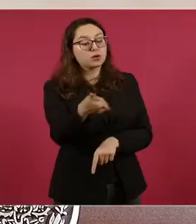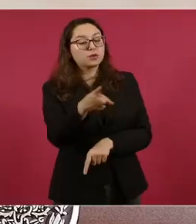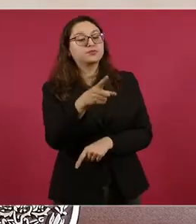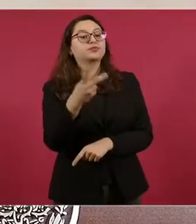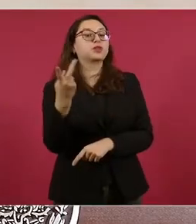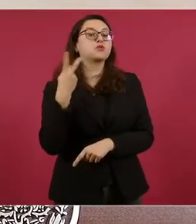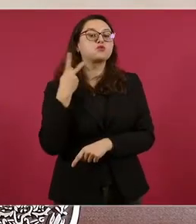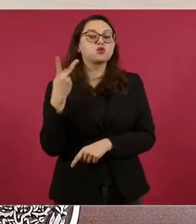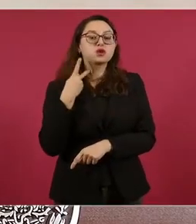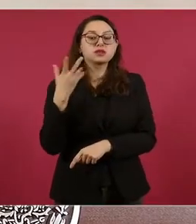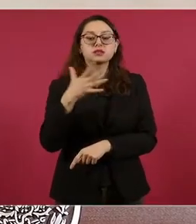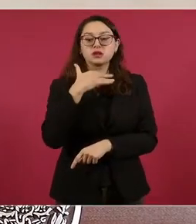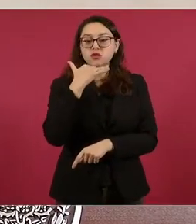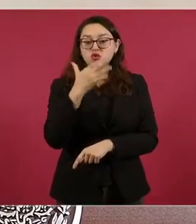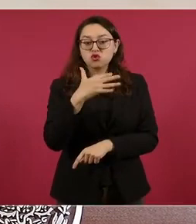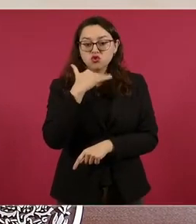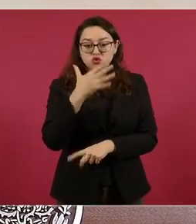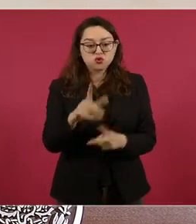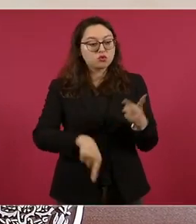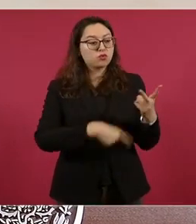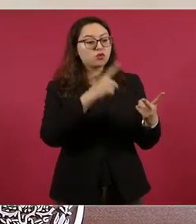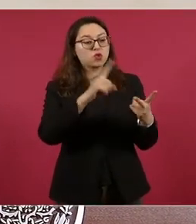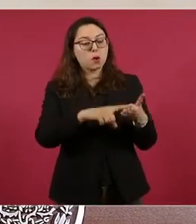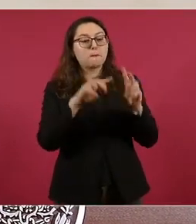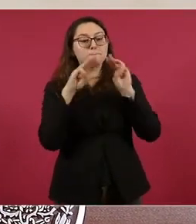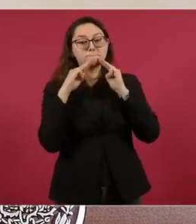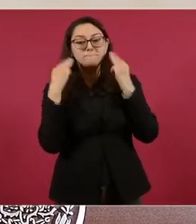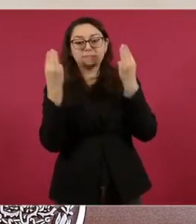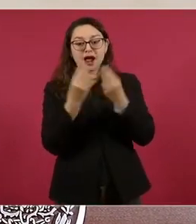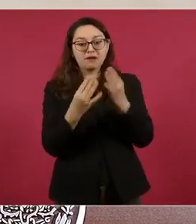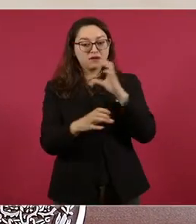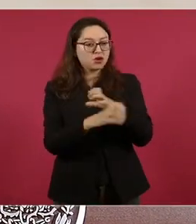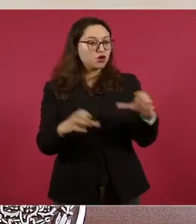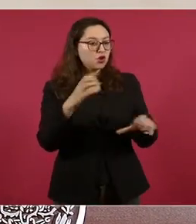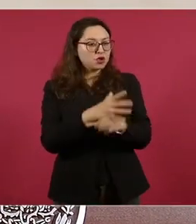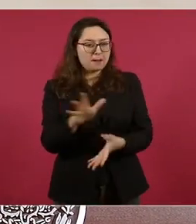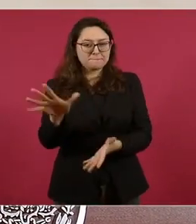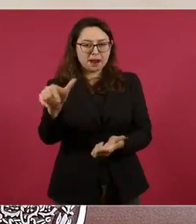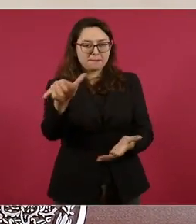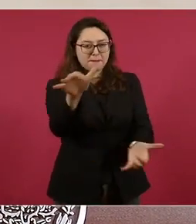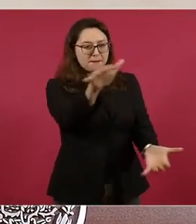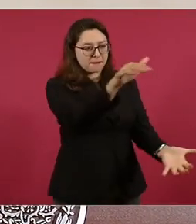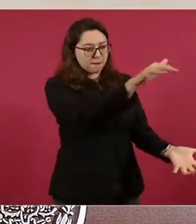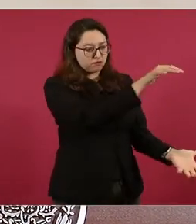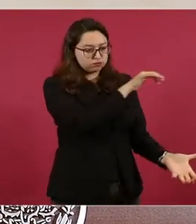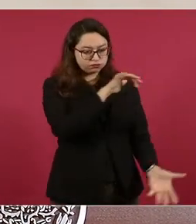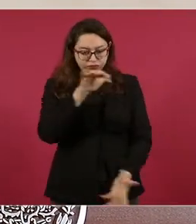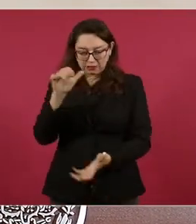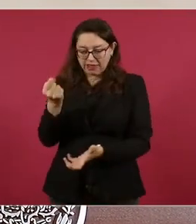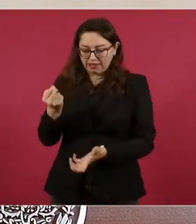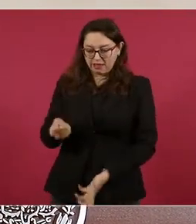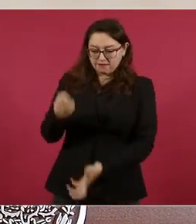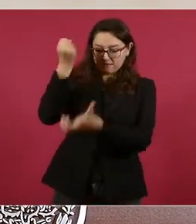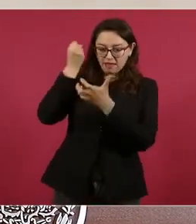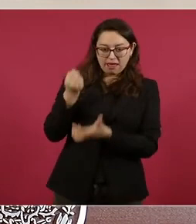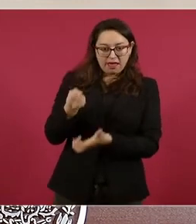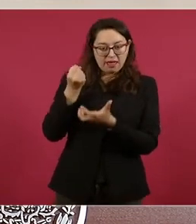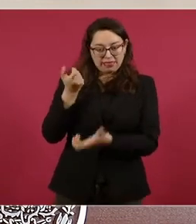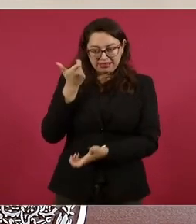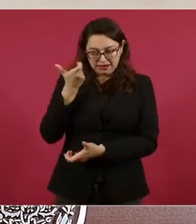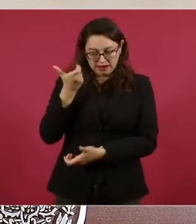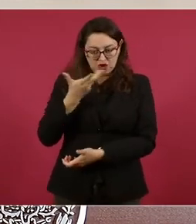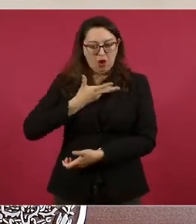blanco y de la delincuencia organizada se tienen fondos y año